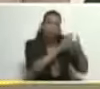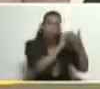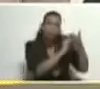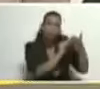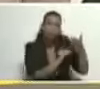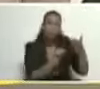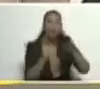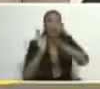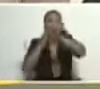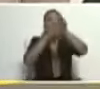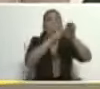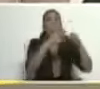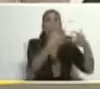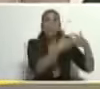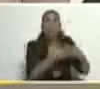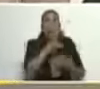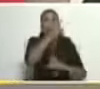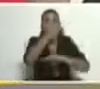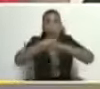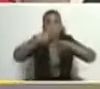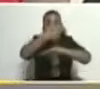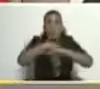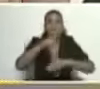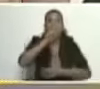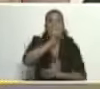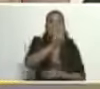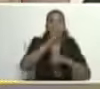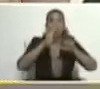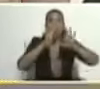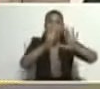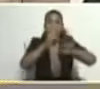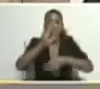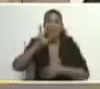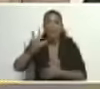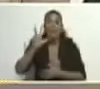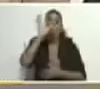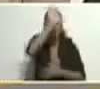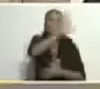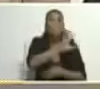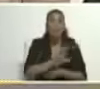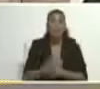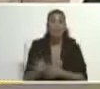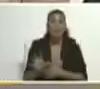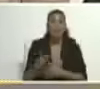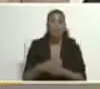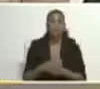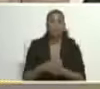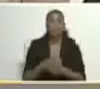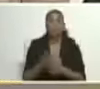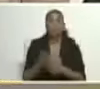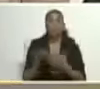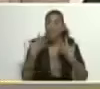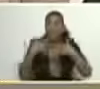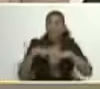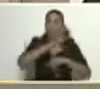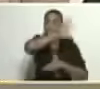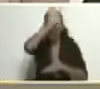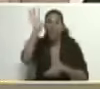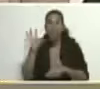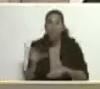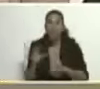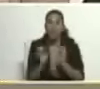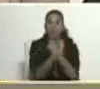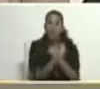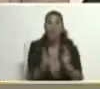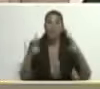a los estados y gobiernos de los 193 países del mundo, de Naciones